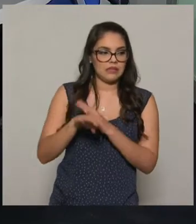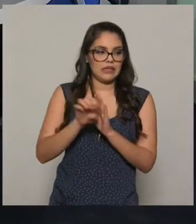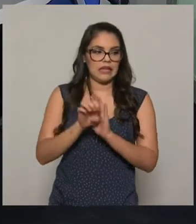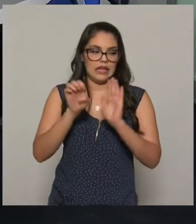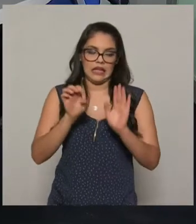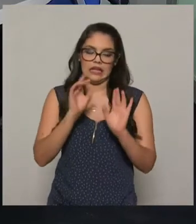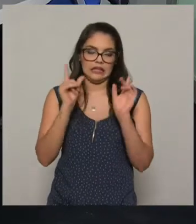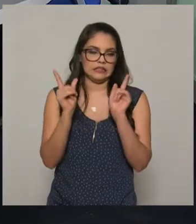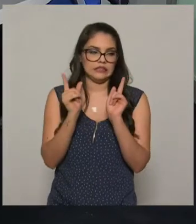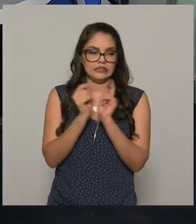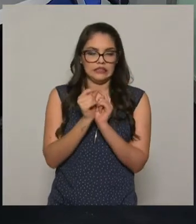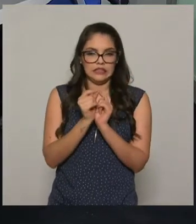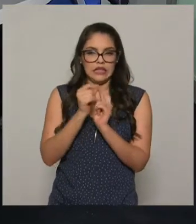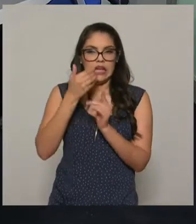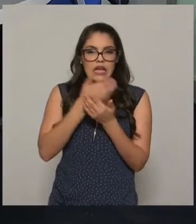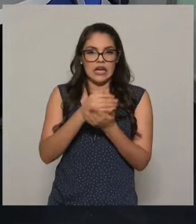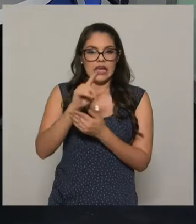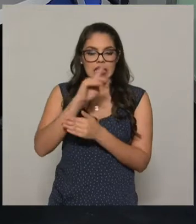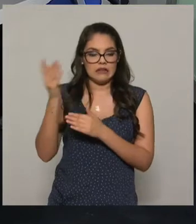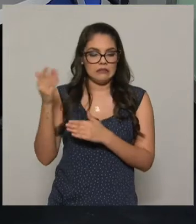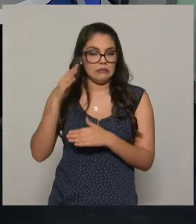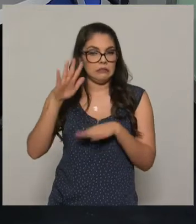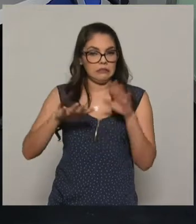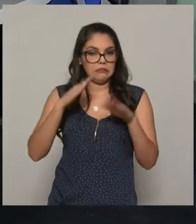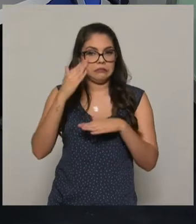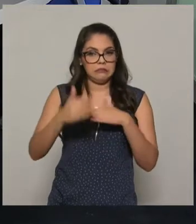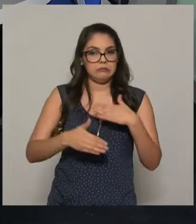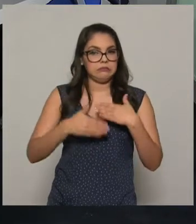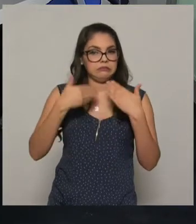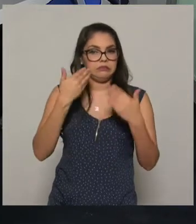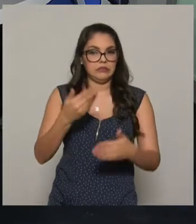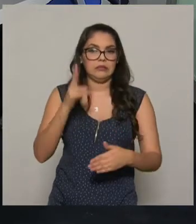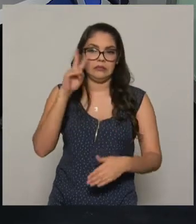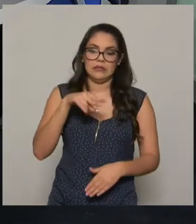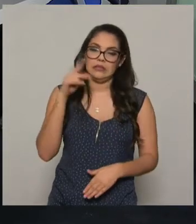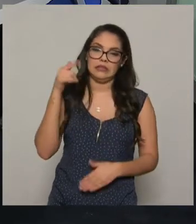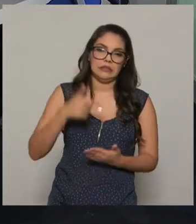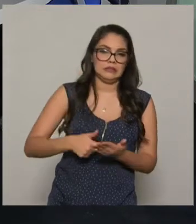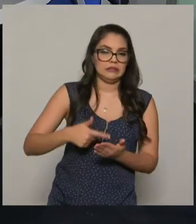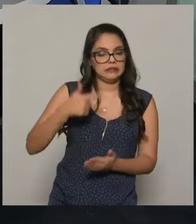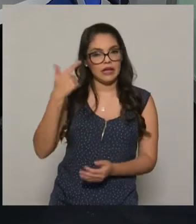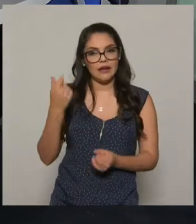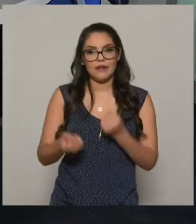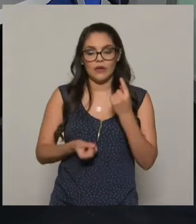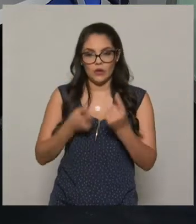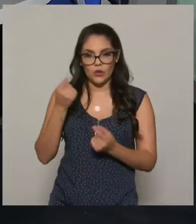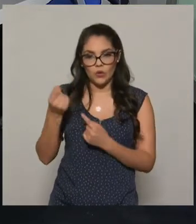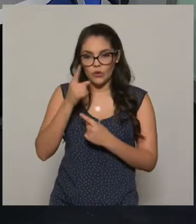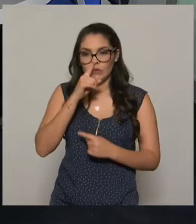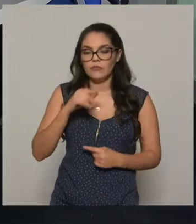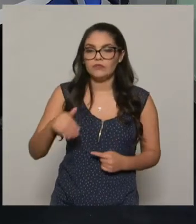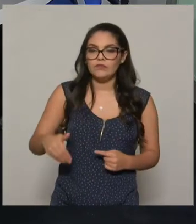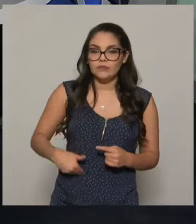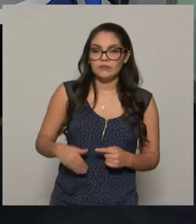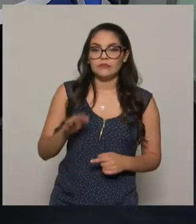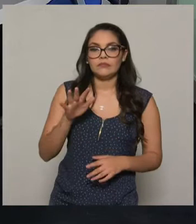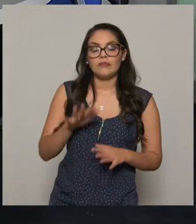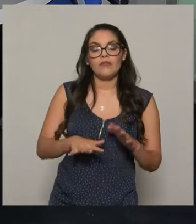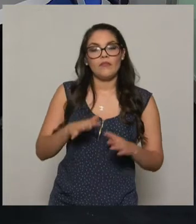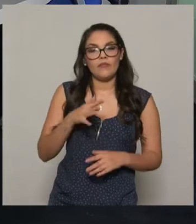ejemplo, y llegan en condiciones, pues, evidentemente malas, algunos lesionados,